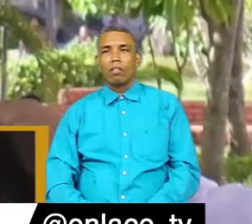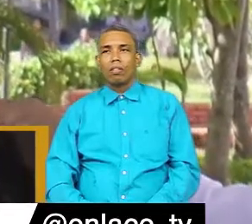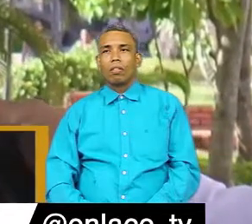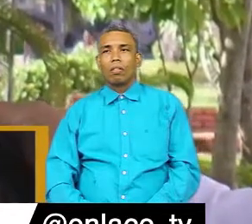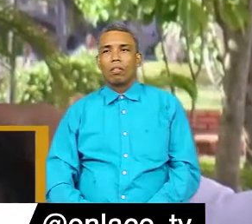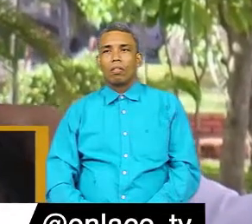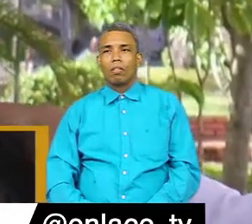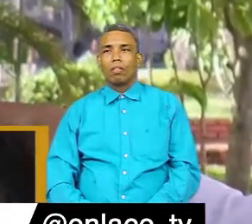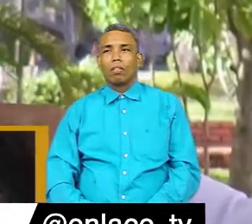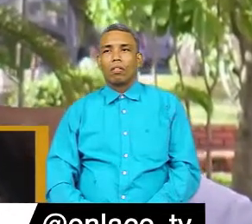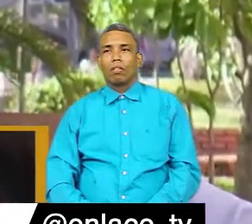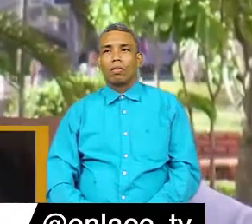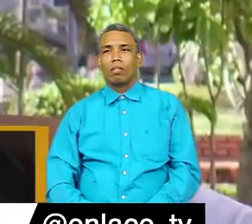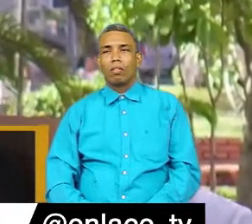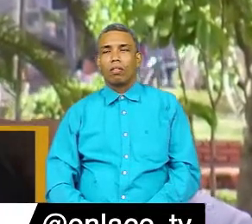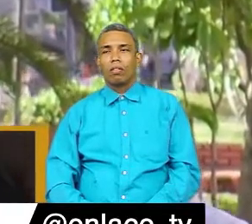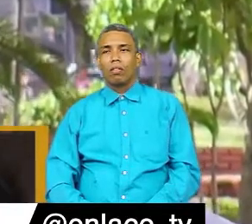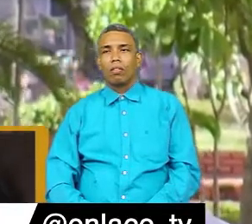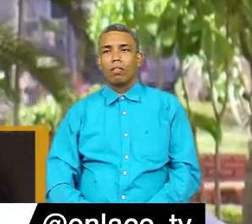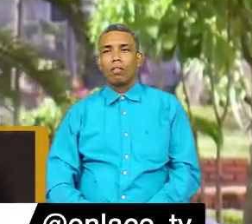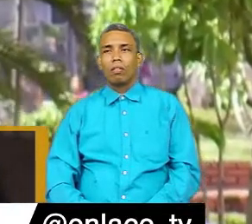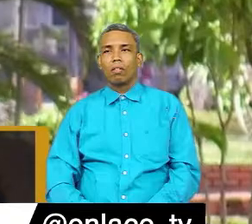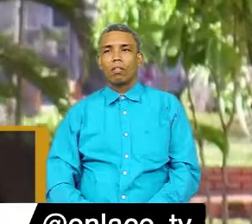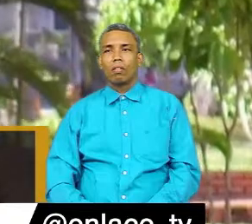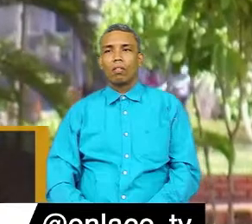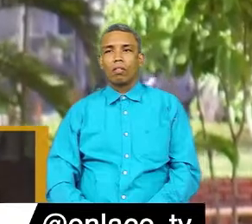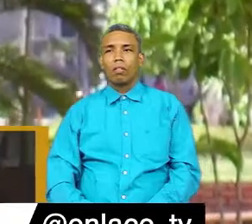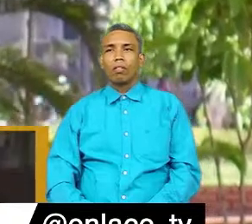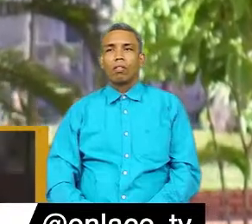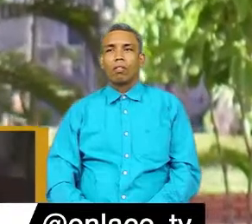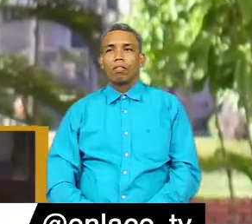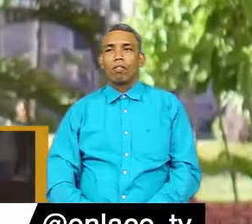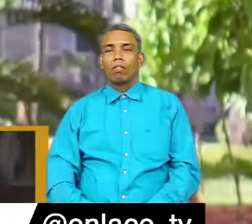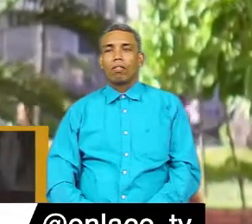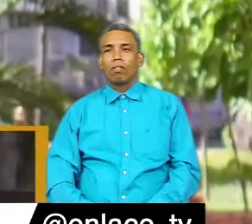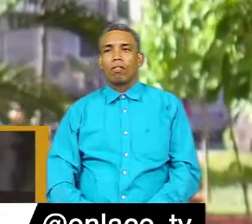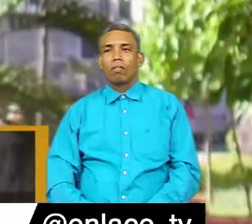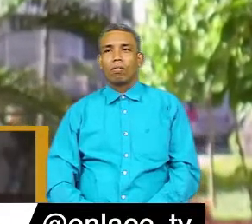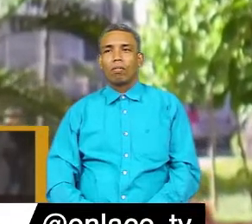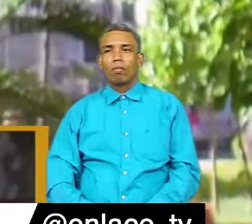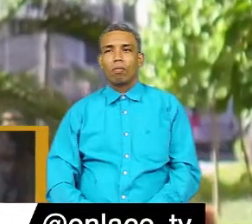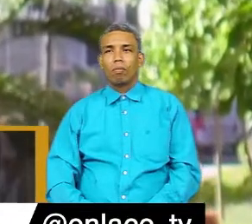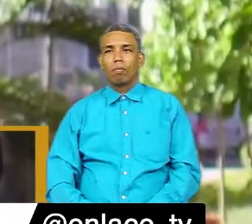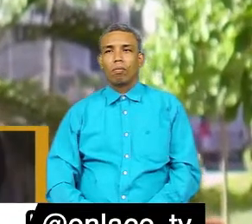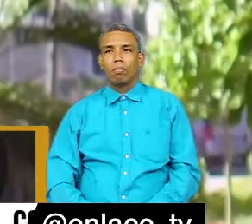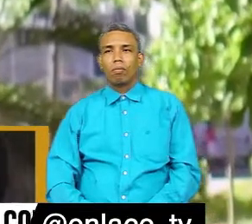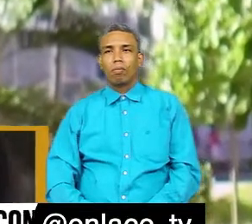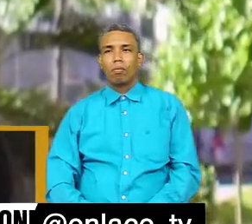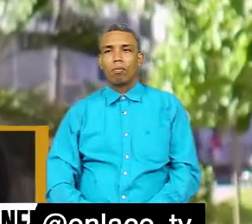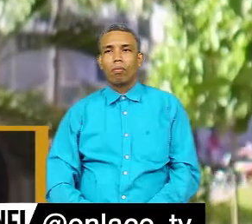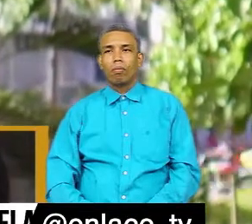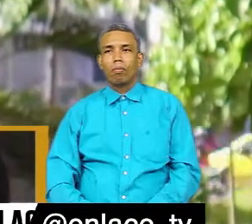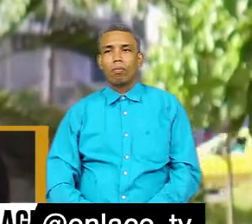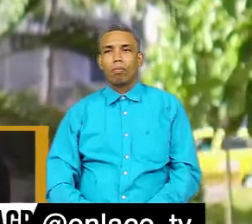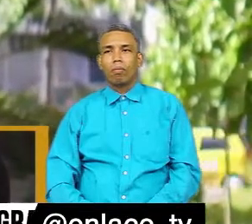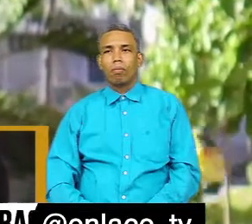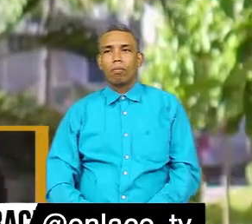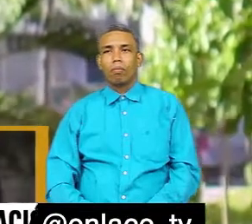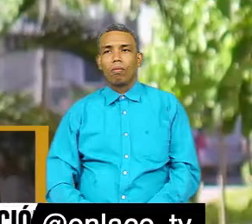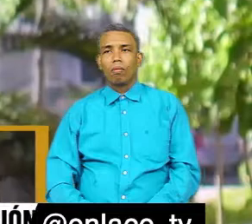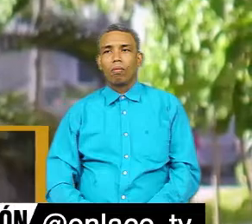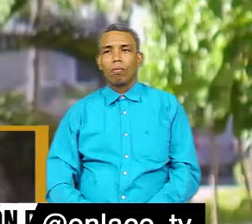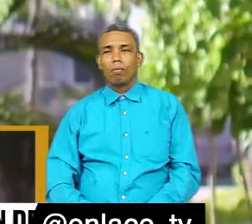se ponga a enamorar, porque después viene lo peor. Tremendo susto y una carrera, nunca perjudiques